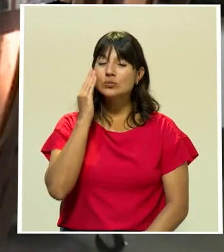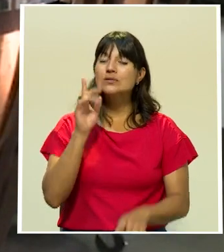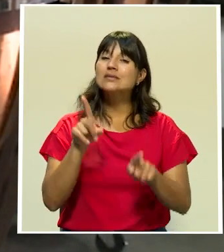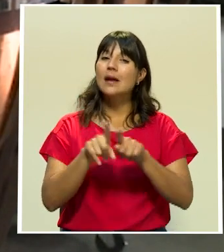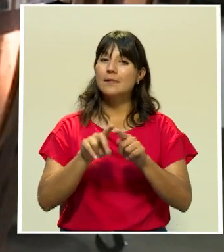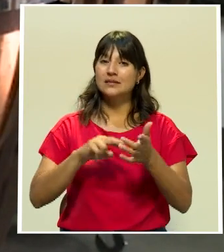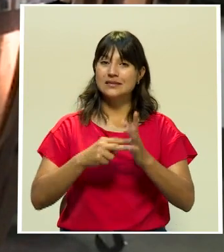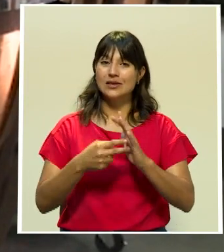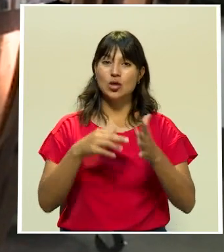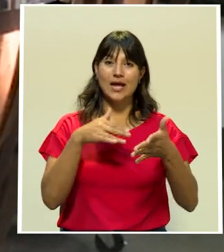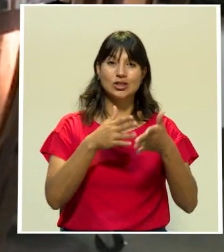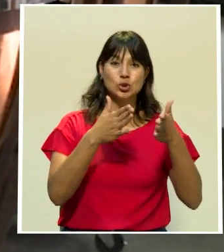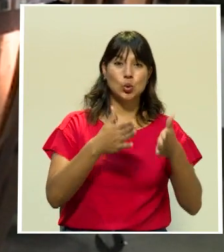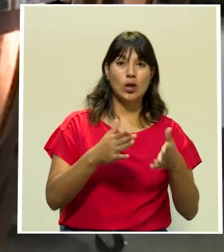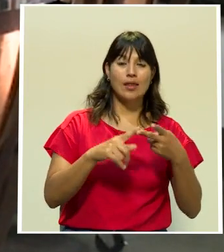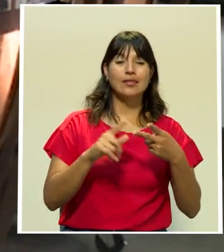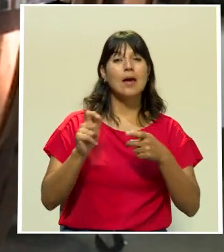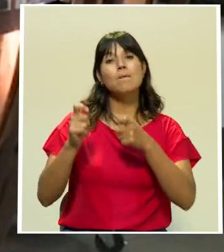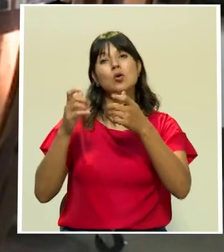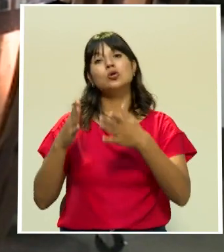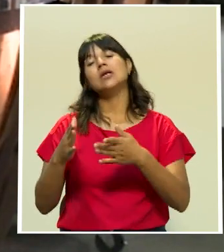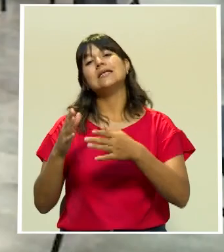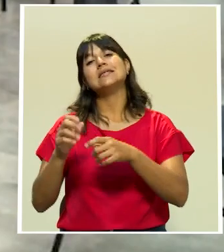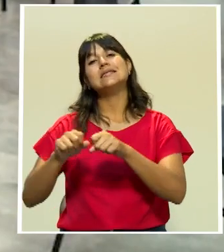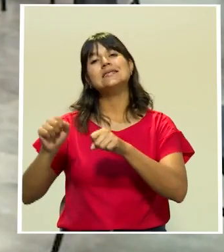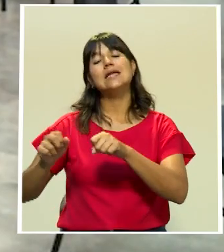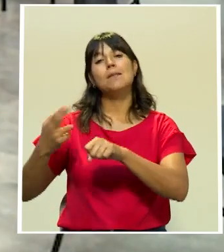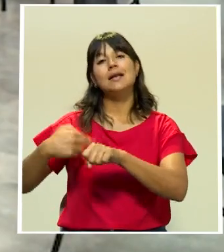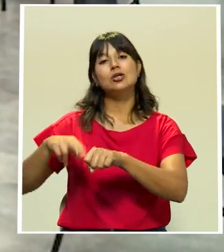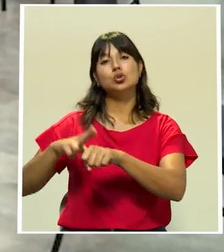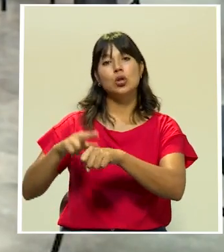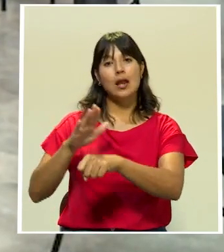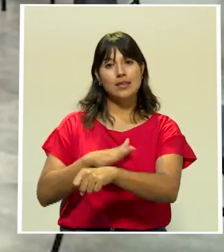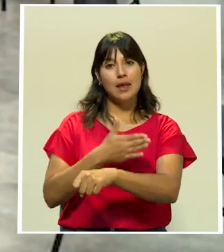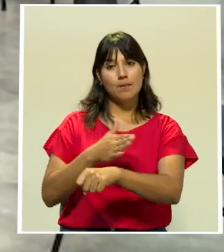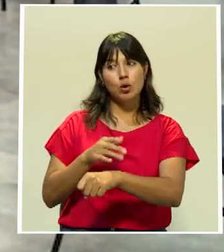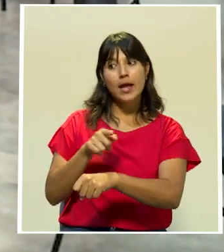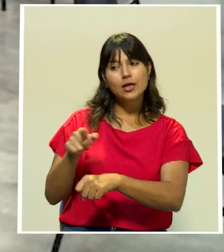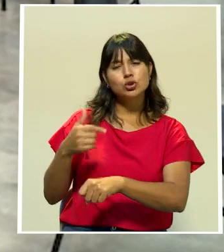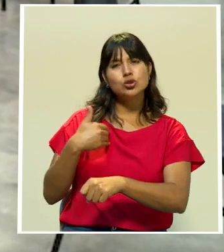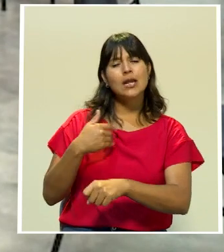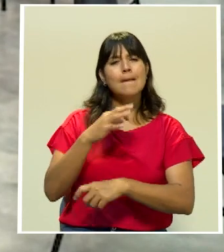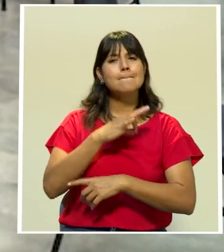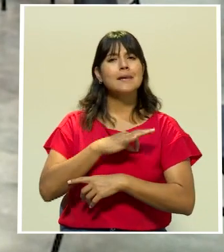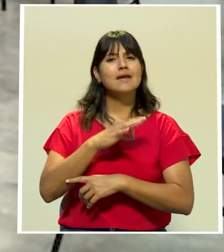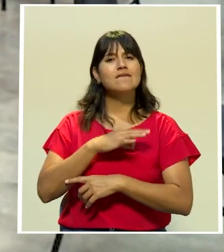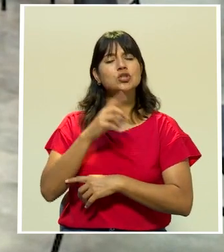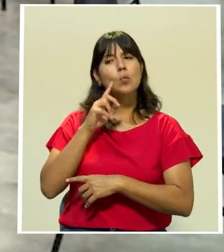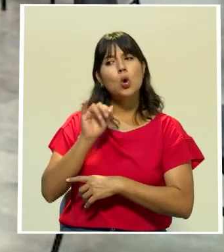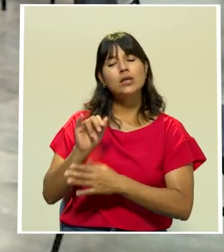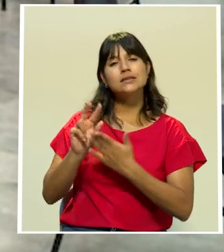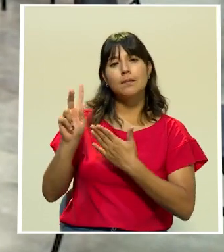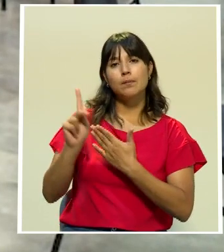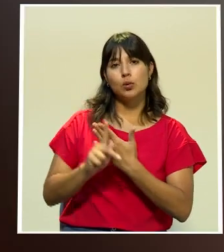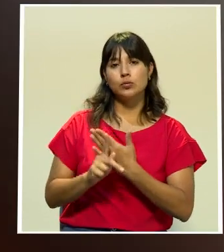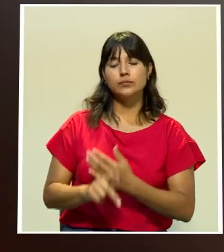a estudiantes y profesores del Sistema Nacional de Música, quienes han sido beneficiados gracias a este tipo de